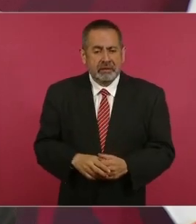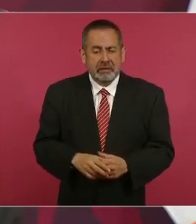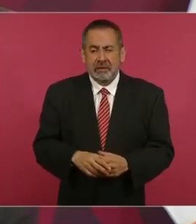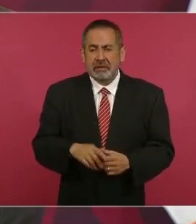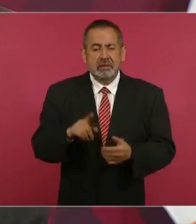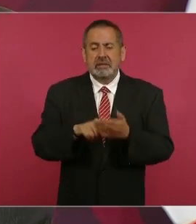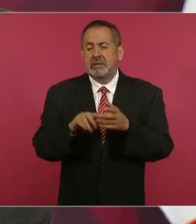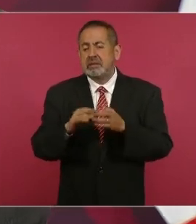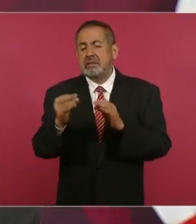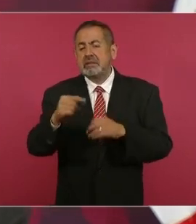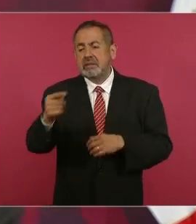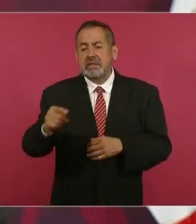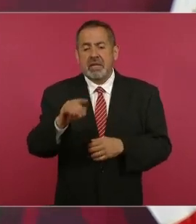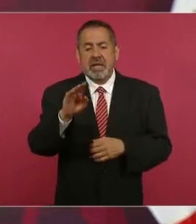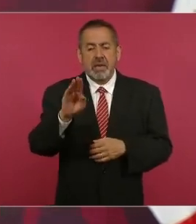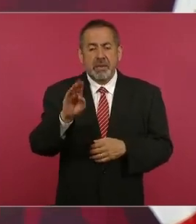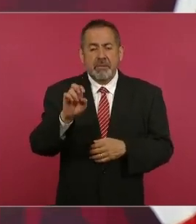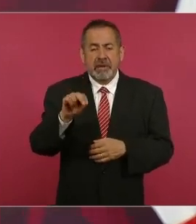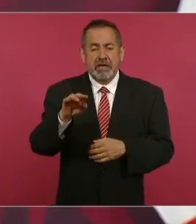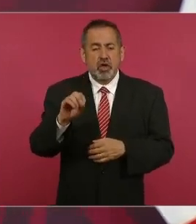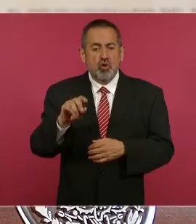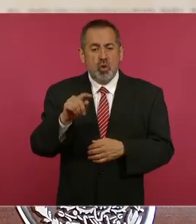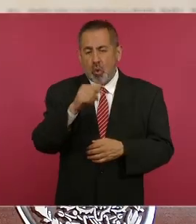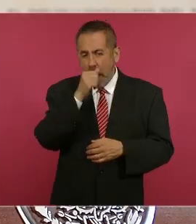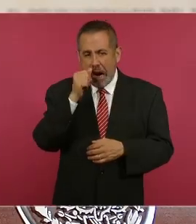Benito Juárez